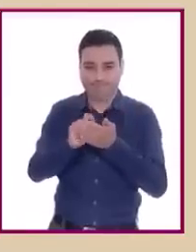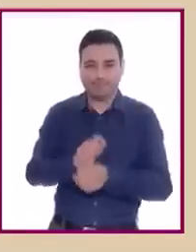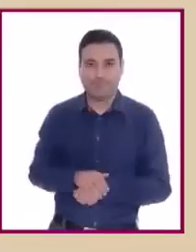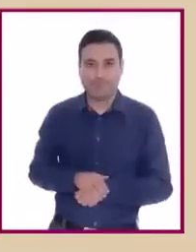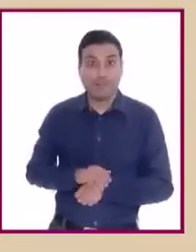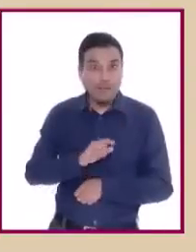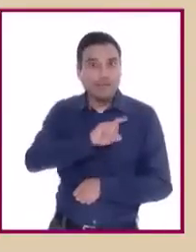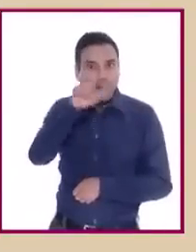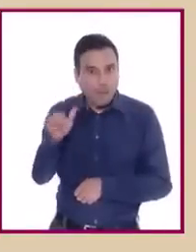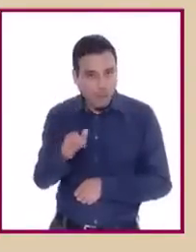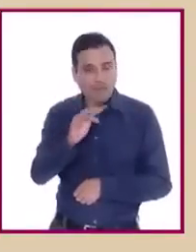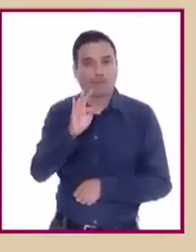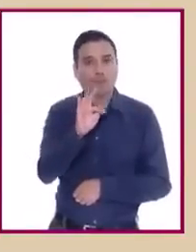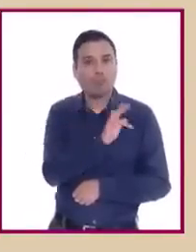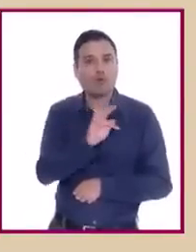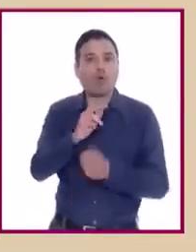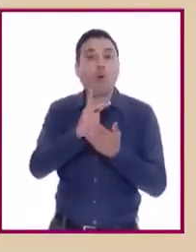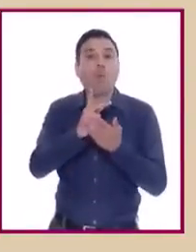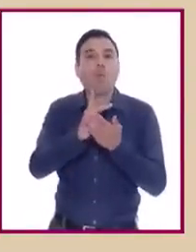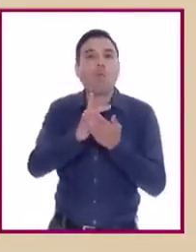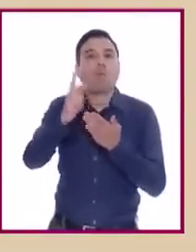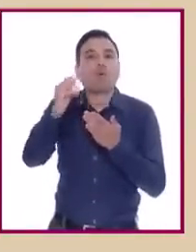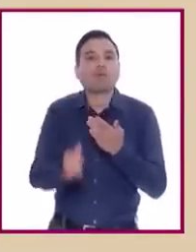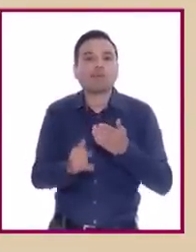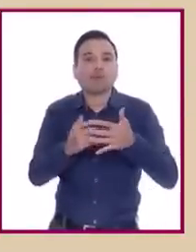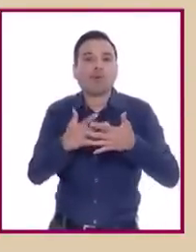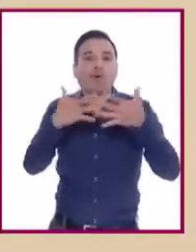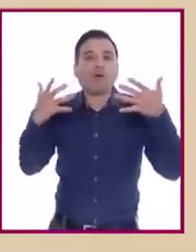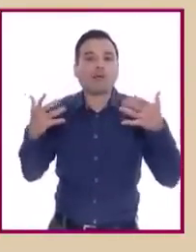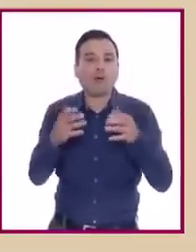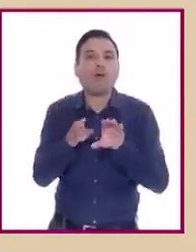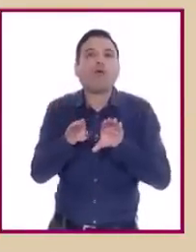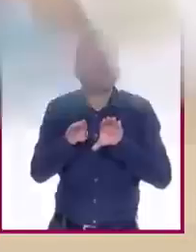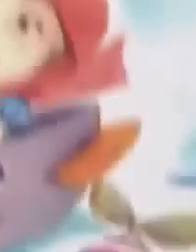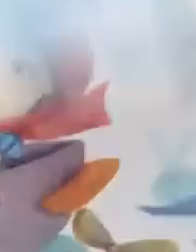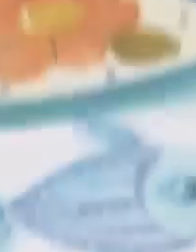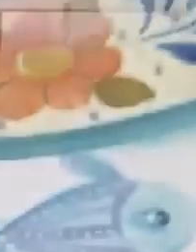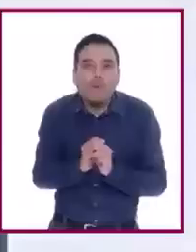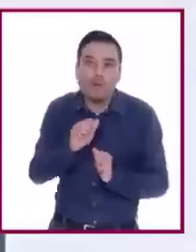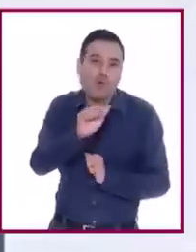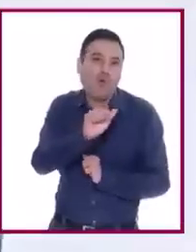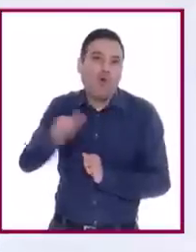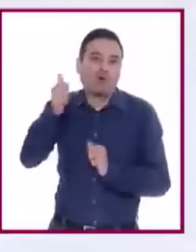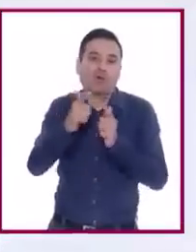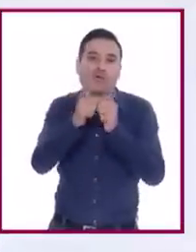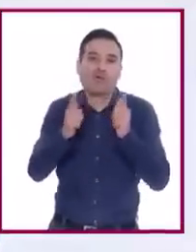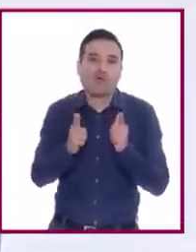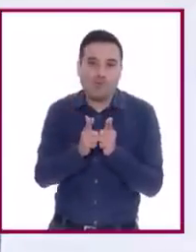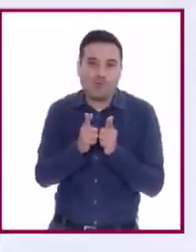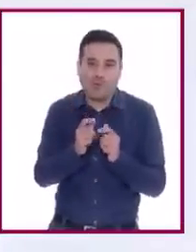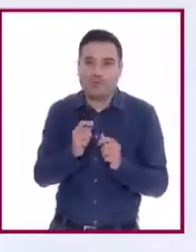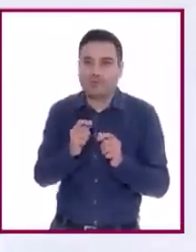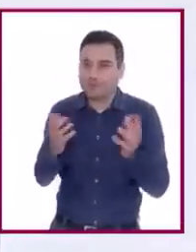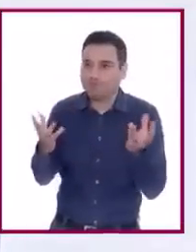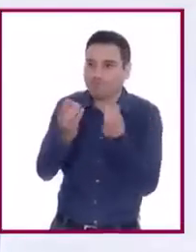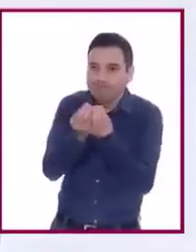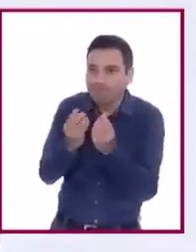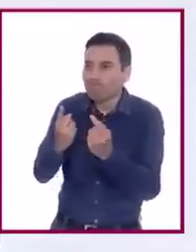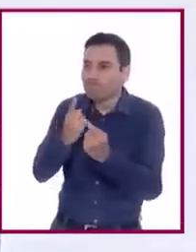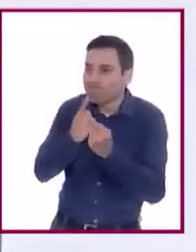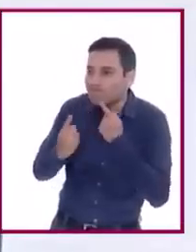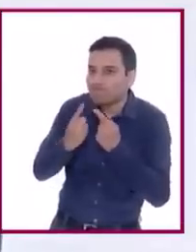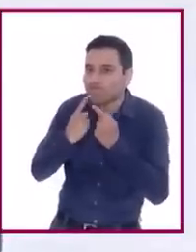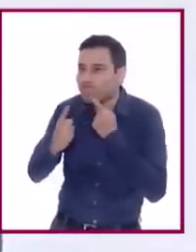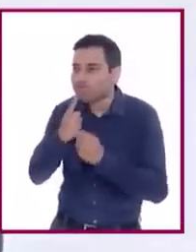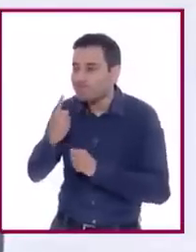proyecto porque lo escuchan lo comparten con otros grados lo muestran como si fuera